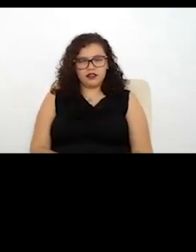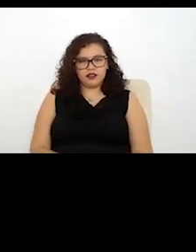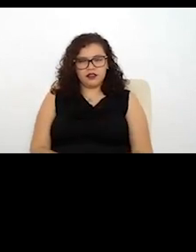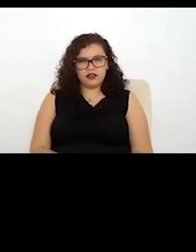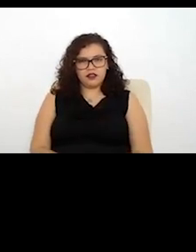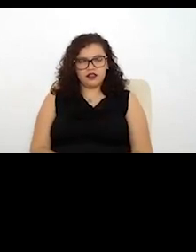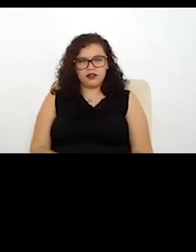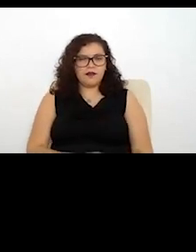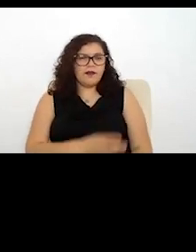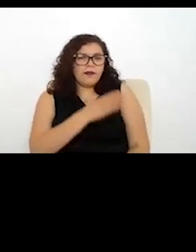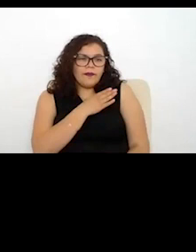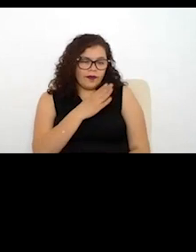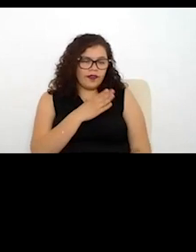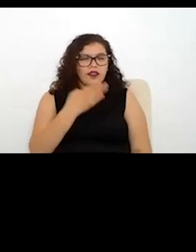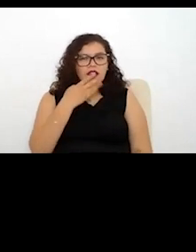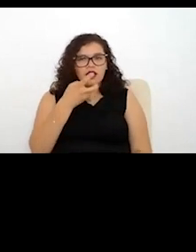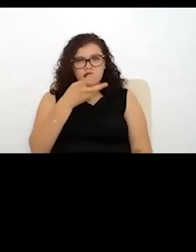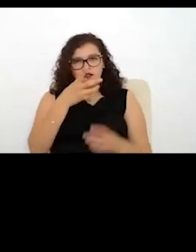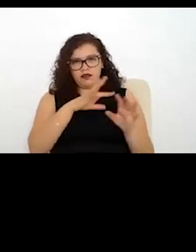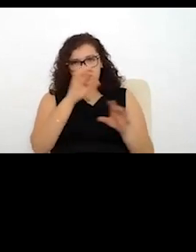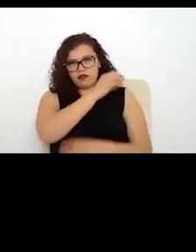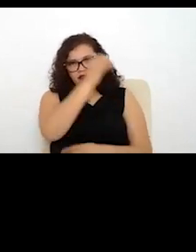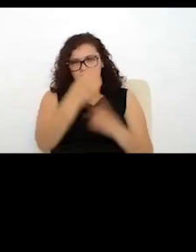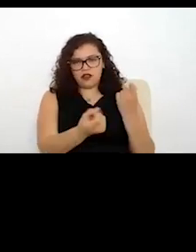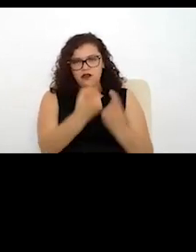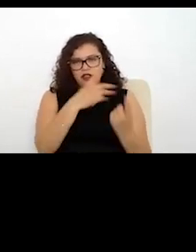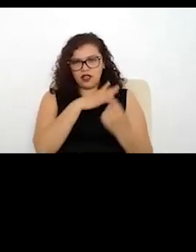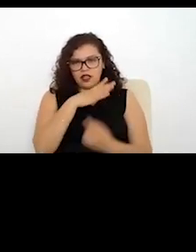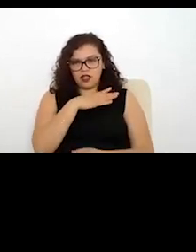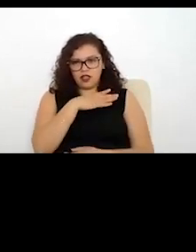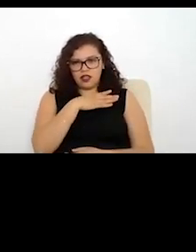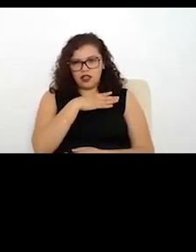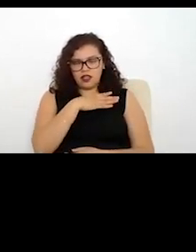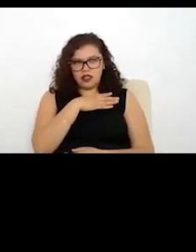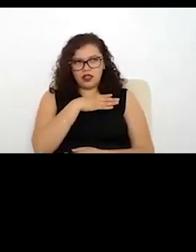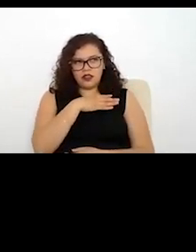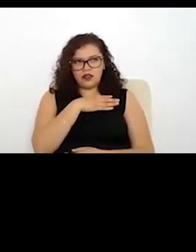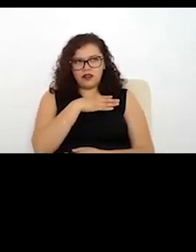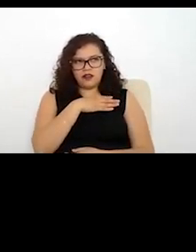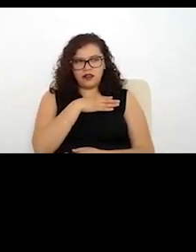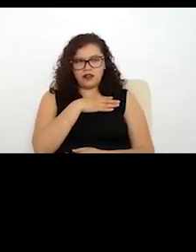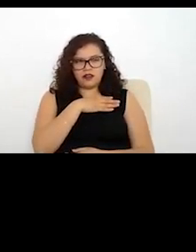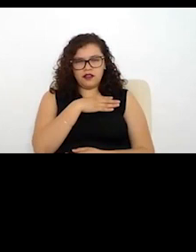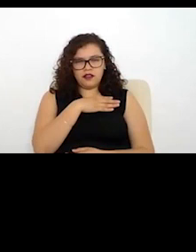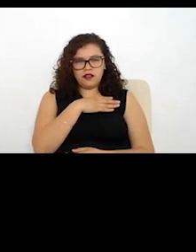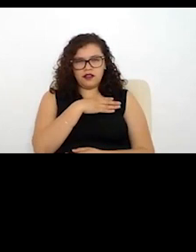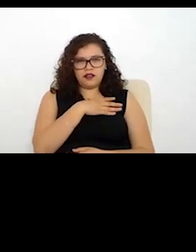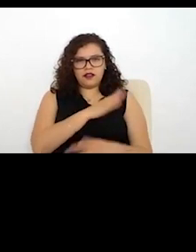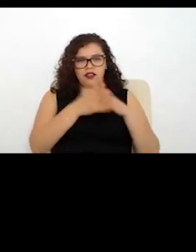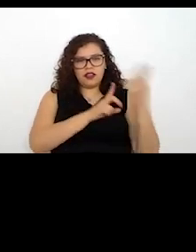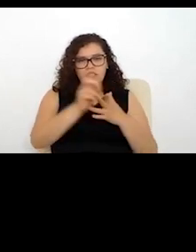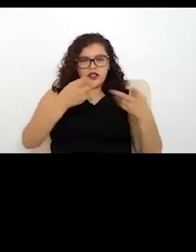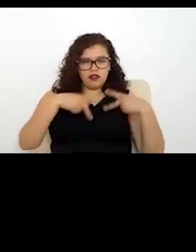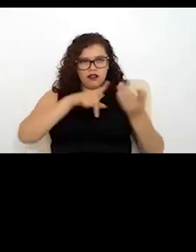Y bueno, justamente una de las obligaciones, de las obligaciones del patrón y por una parte del derecho de los